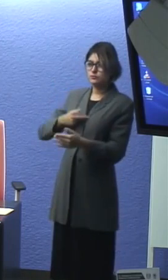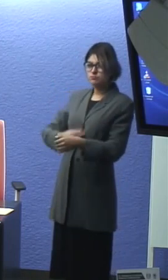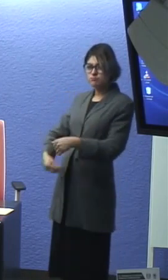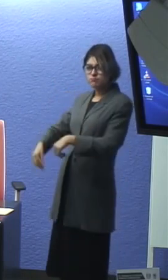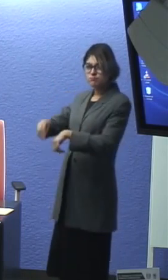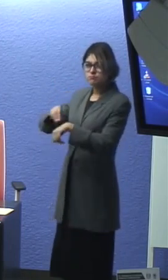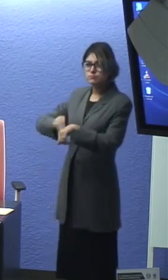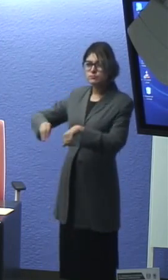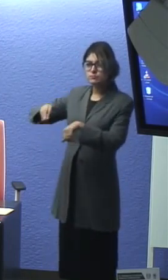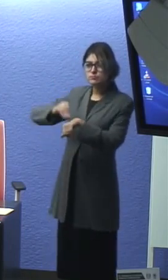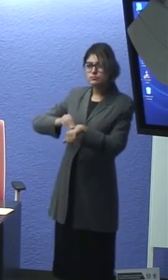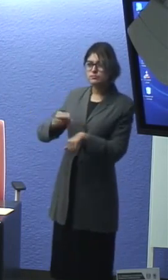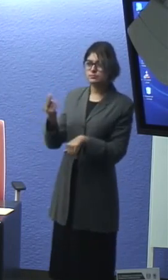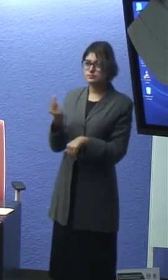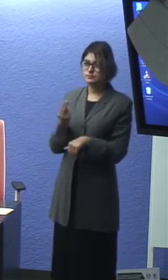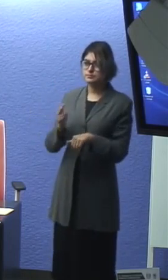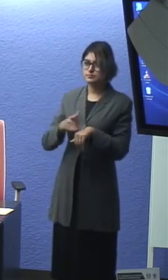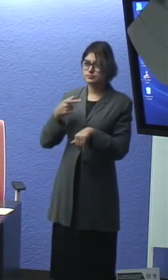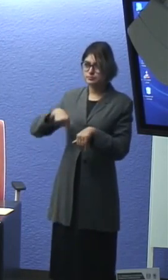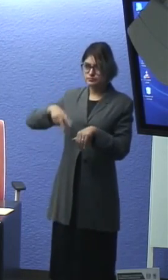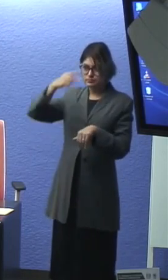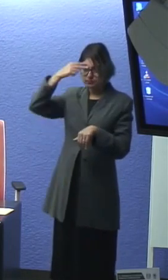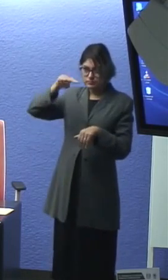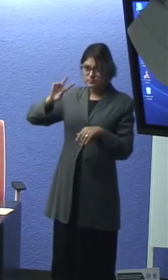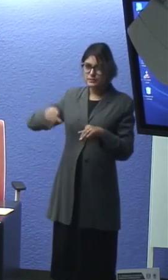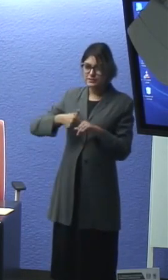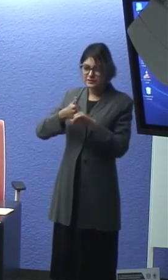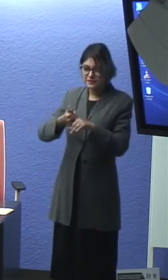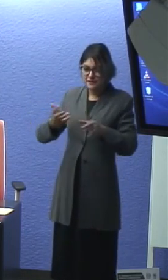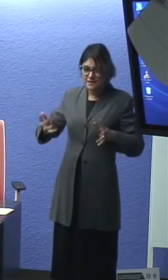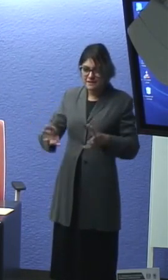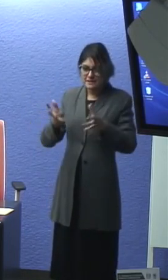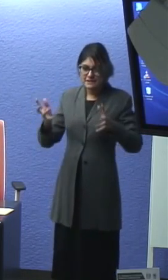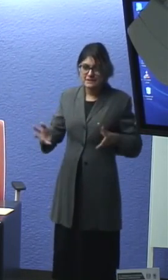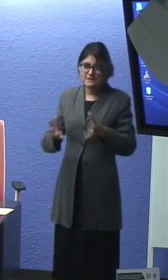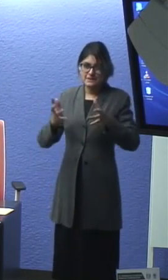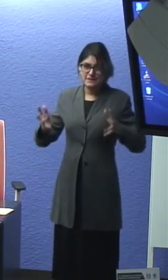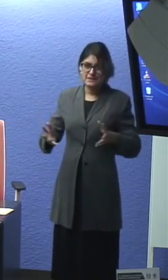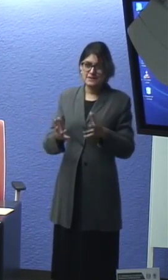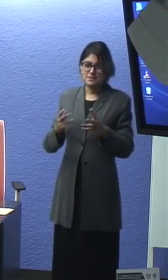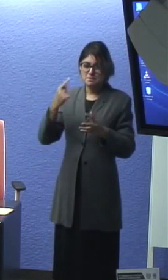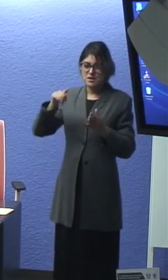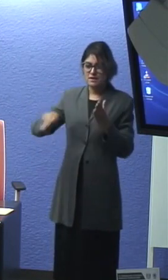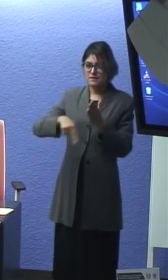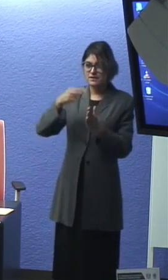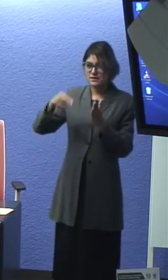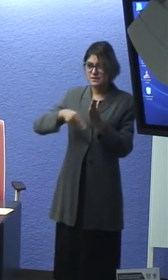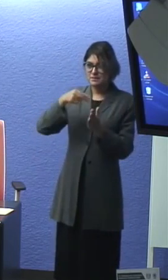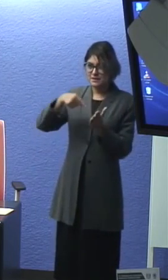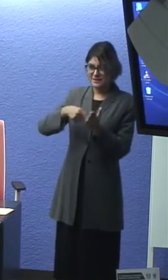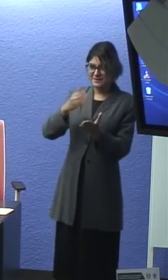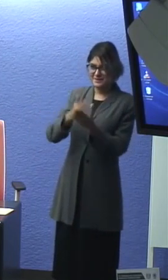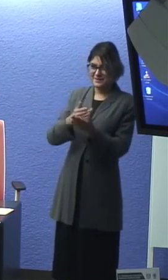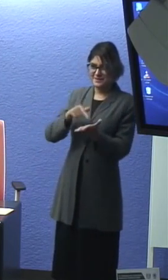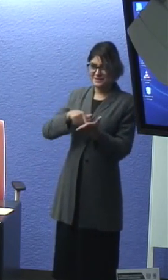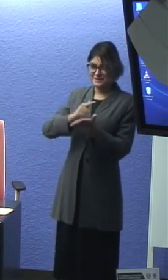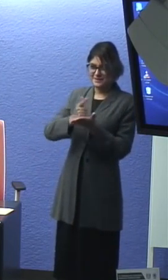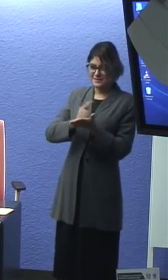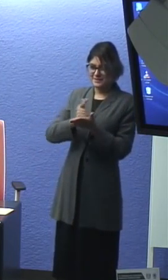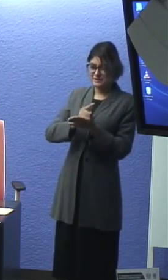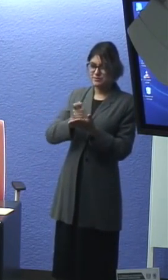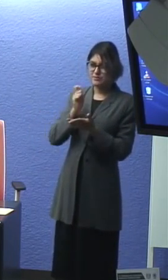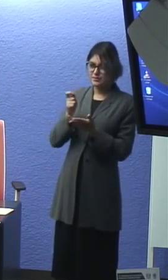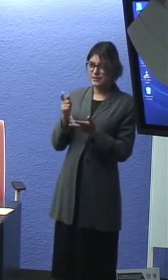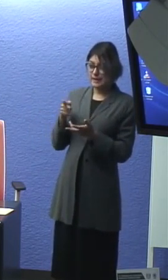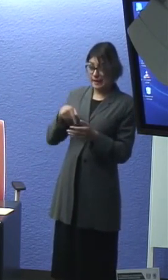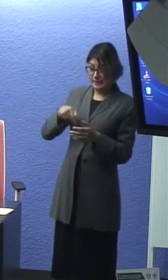México fue uno de los países impulsores mayormente de la convención. Fue el que hizo toda esta revisión